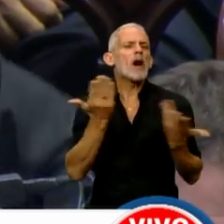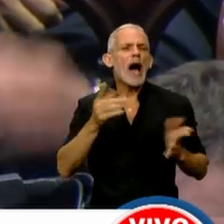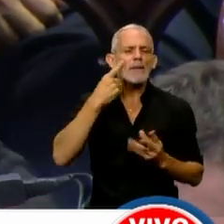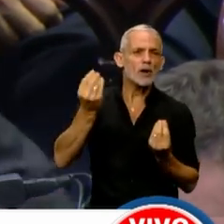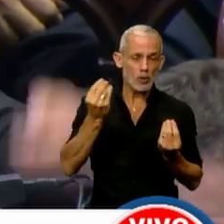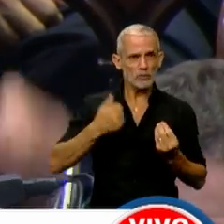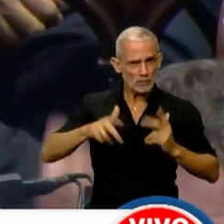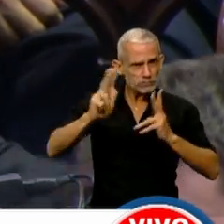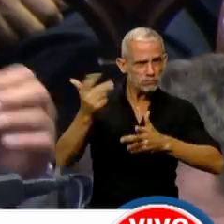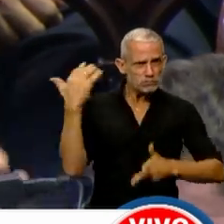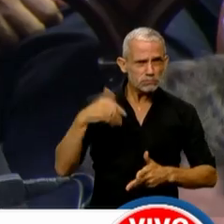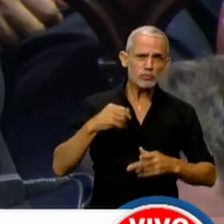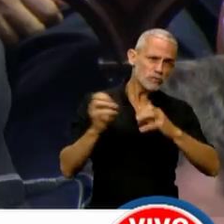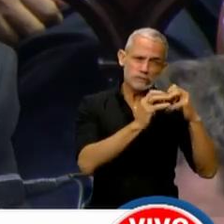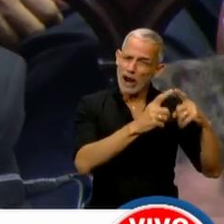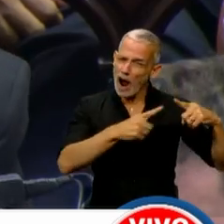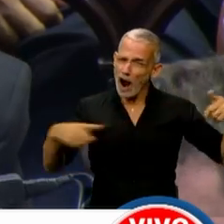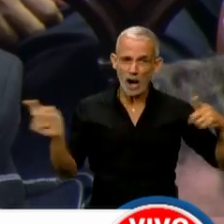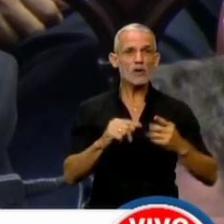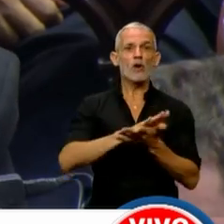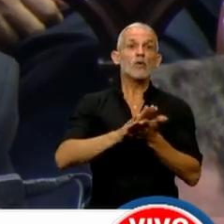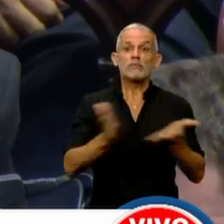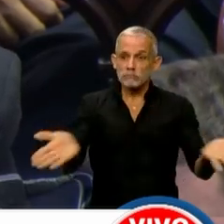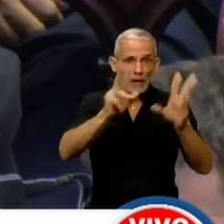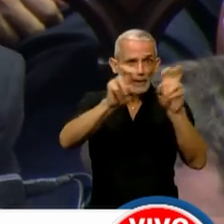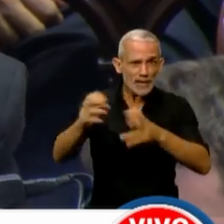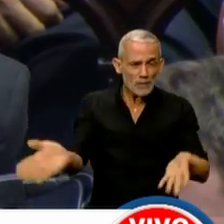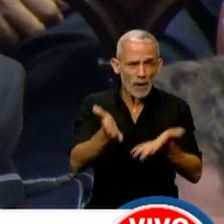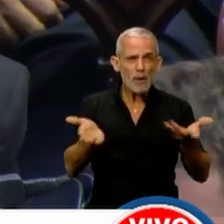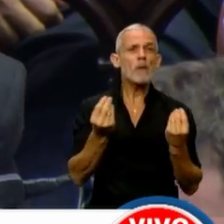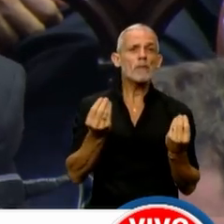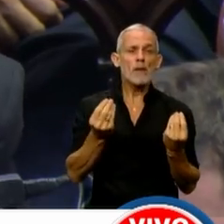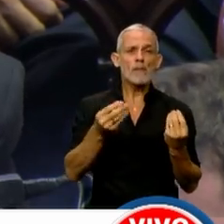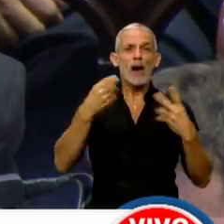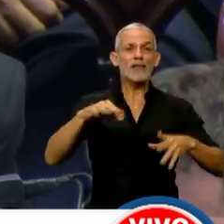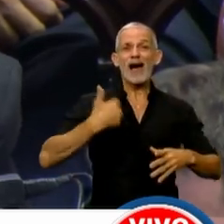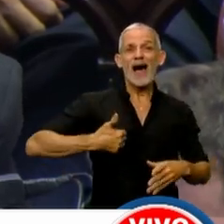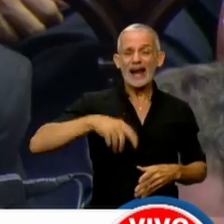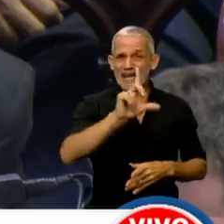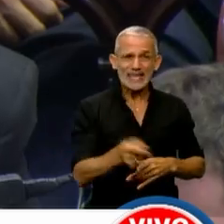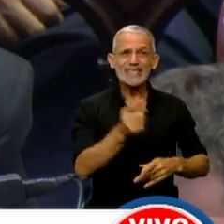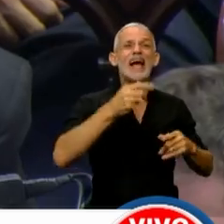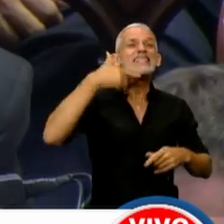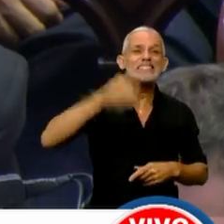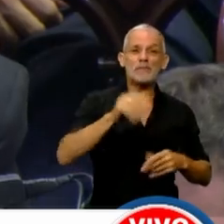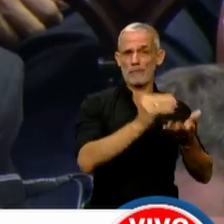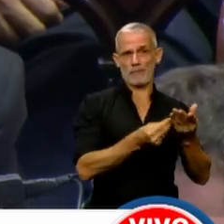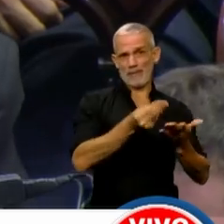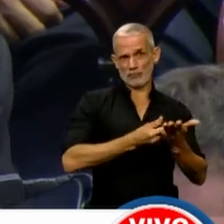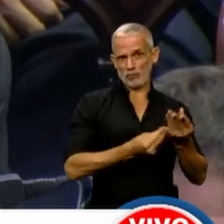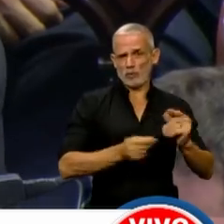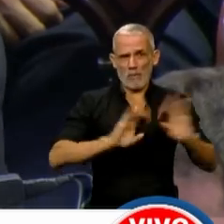y se lo dijimos durante todo el debate que resolvieran los temas para no dejar al país sin presupuesto este es un esfuerzo